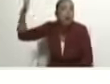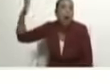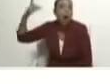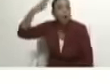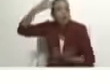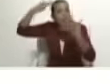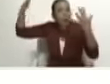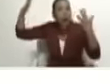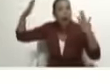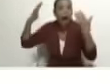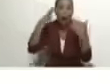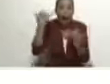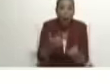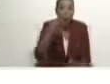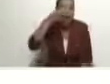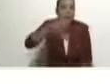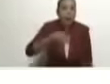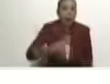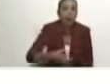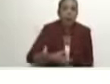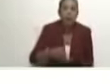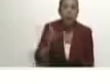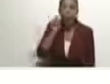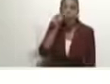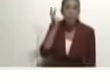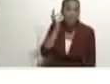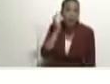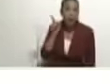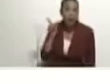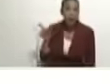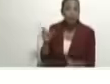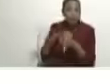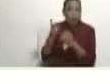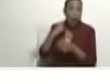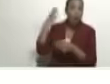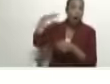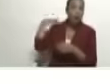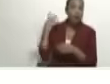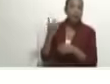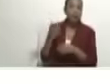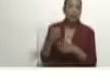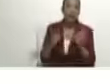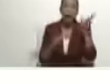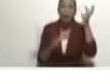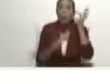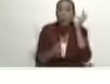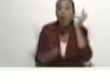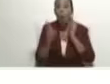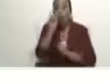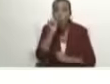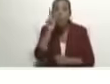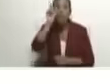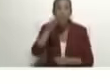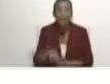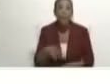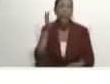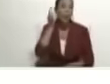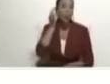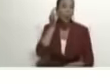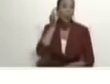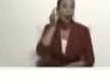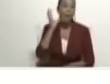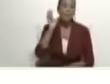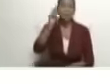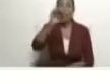lucharon. Ellos y ellas. Porque en los dos sucesos históricos estuvo nuestra gran